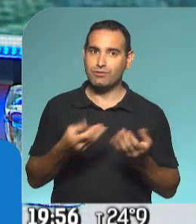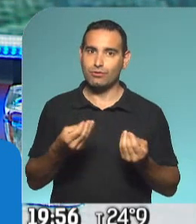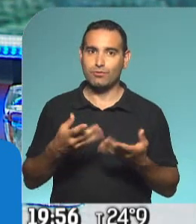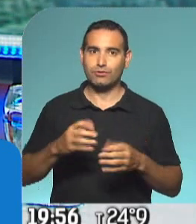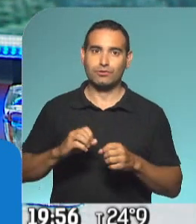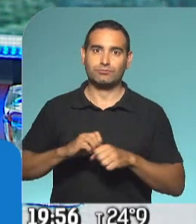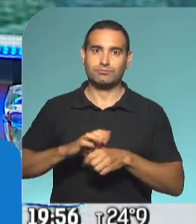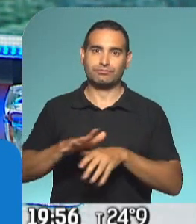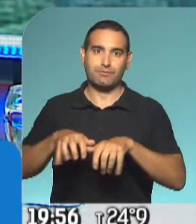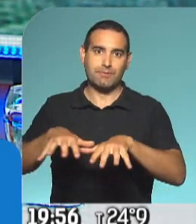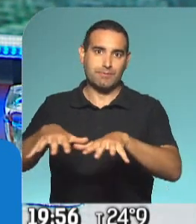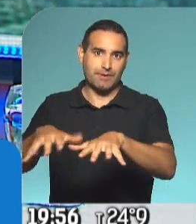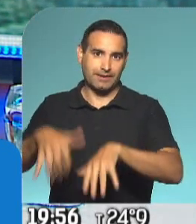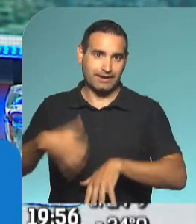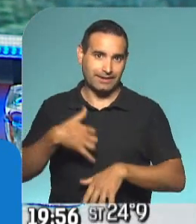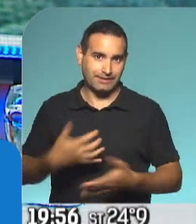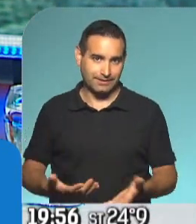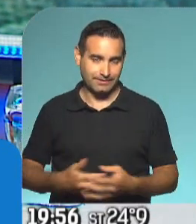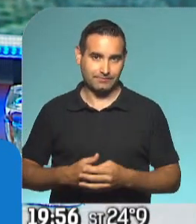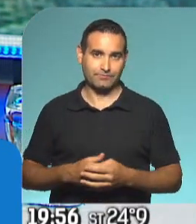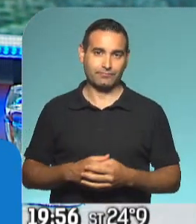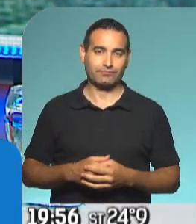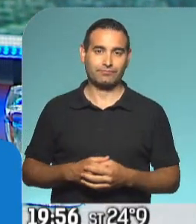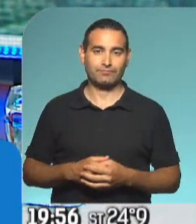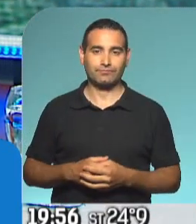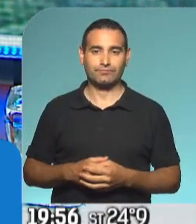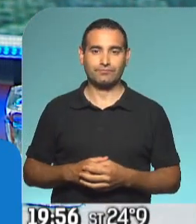expansión de las nuevas cepas del COVID en la Argentina y los efectos económicos que eso